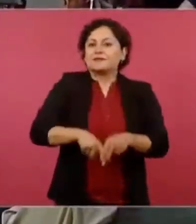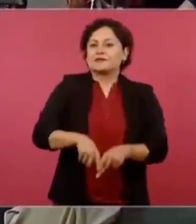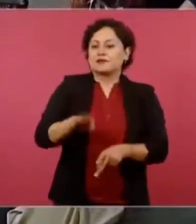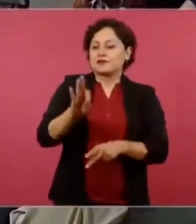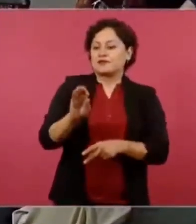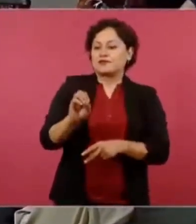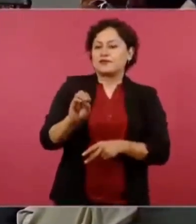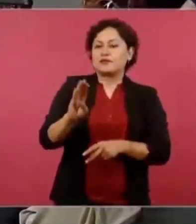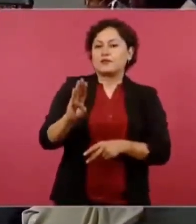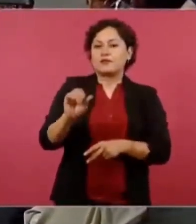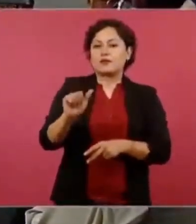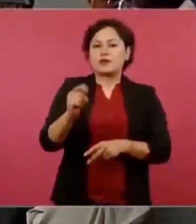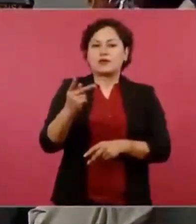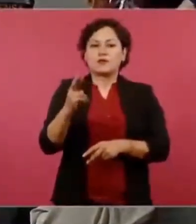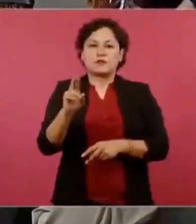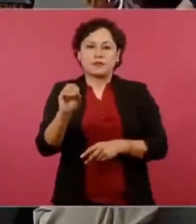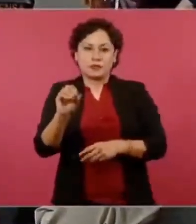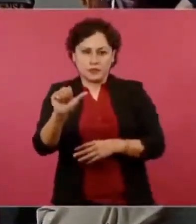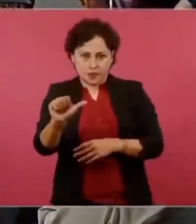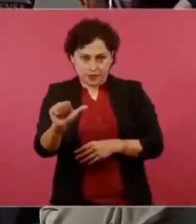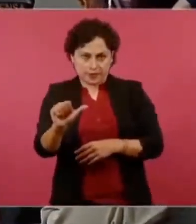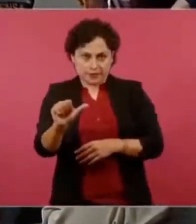Ahí creció la deuda